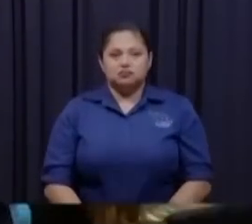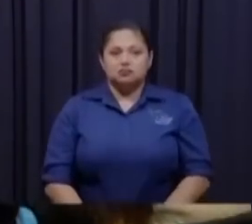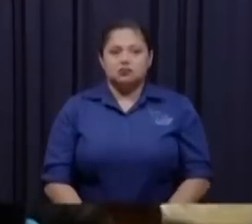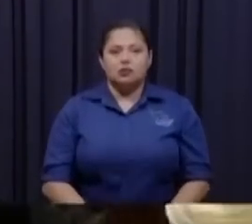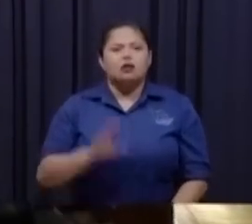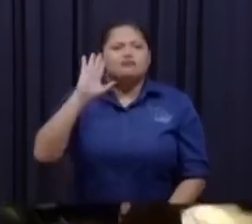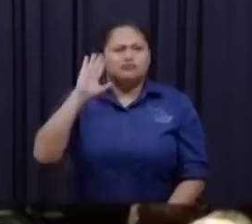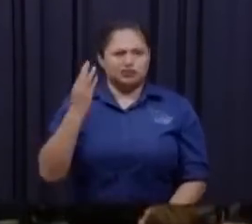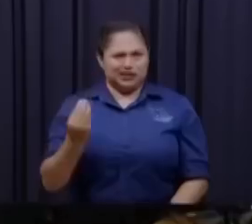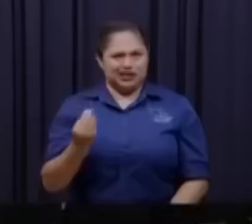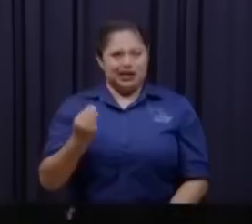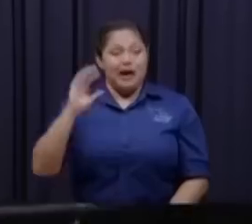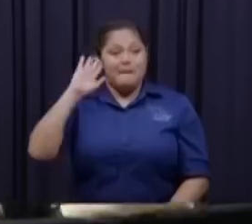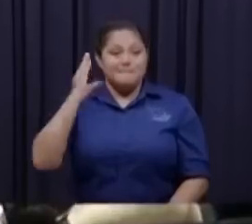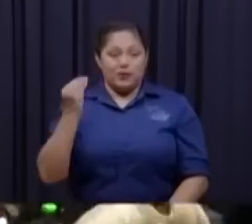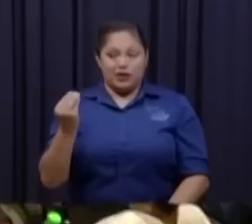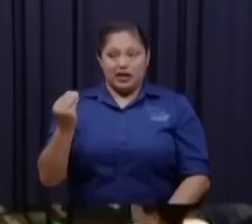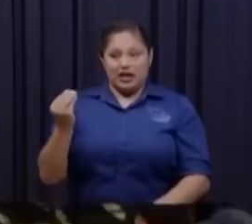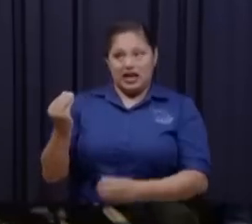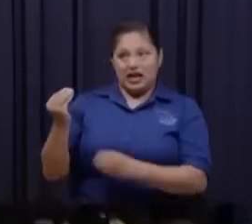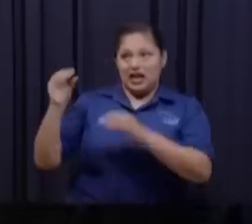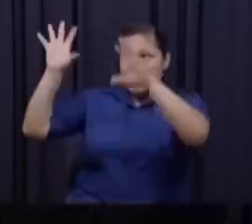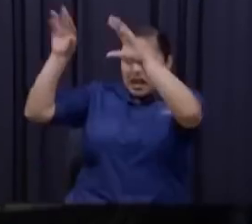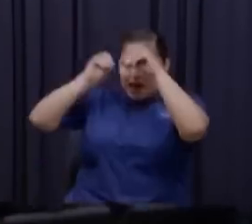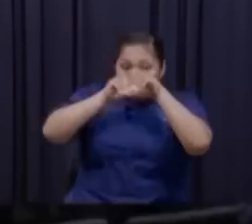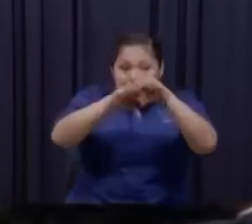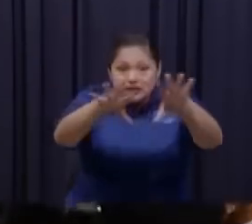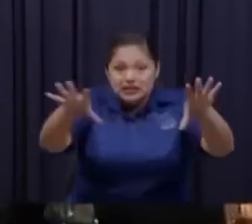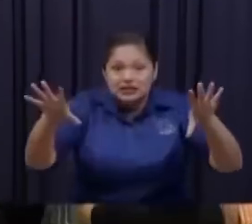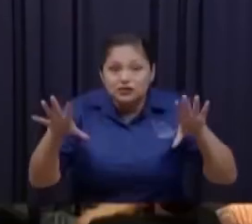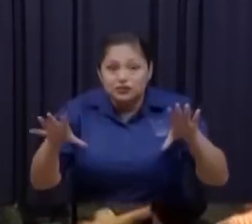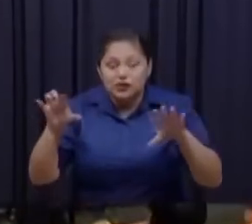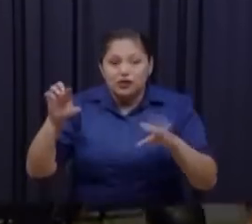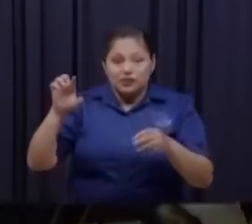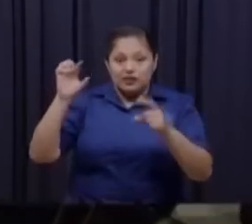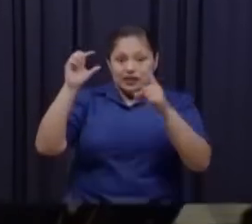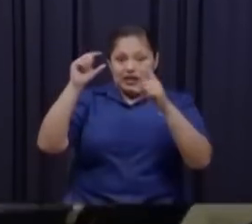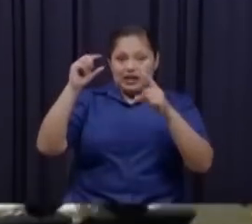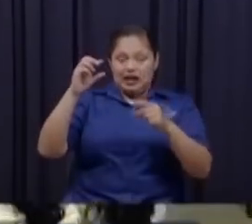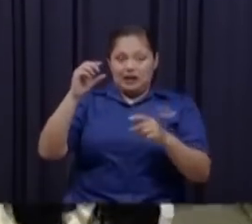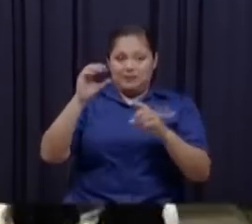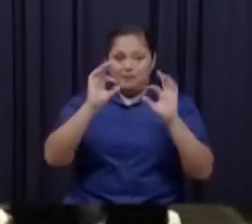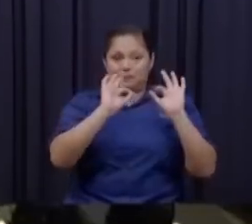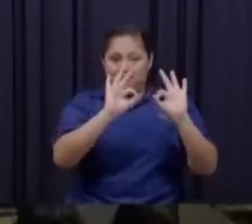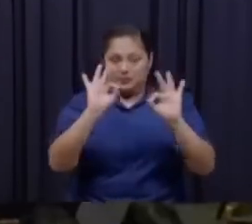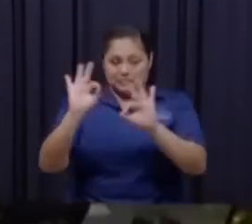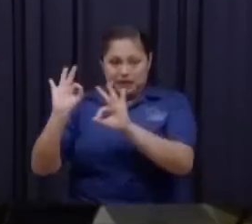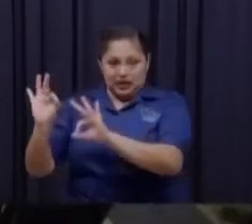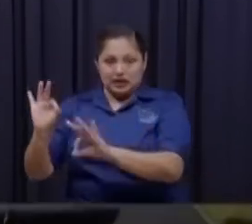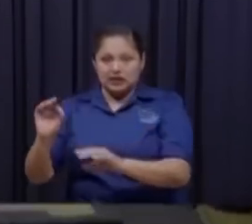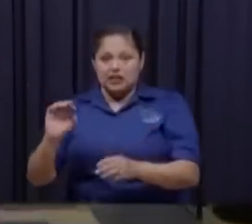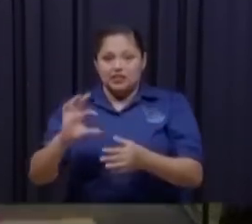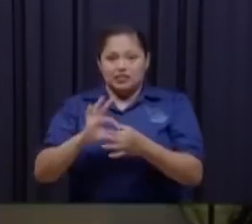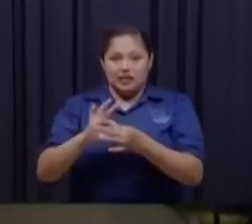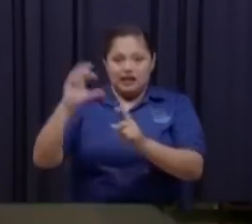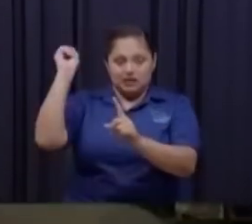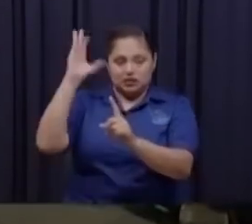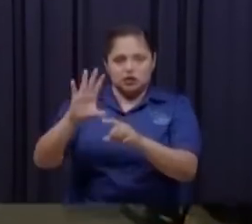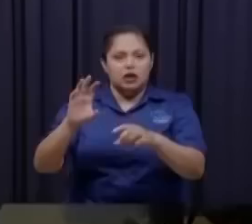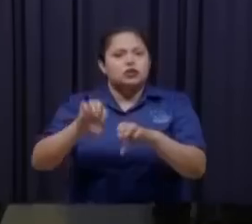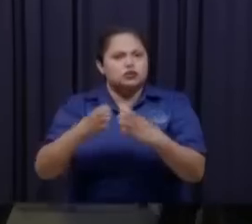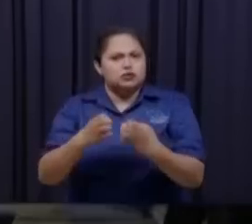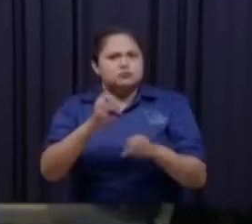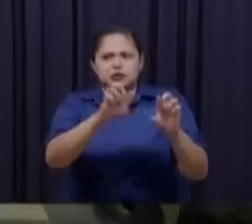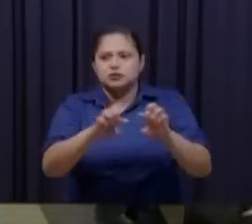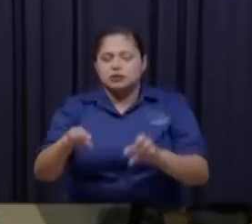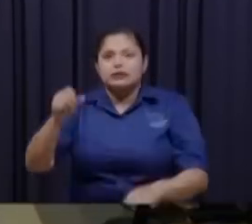¿Por qué razón? Porque en la ministración de la palabra acerca de la bendición, entonces la gente se le abre su entendimiento y dice: